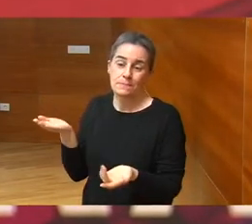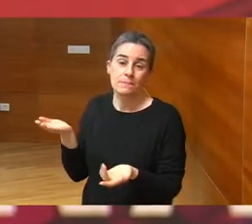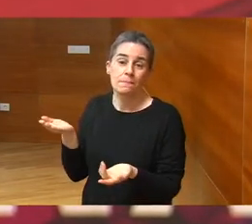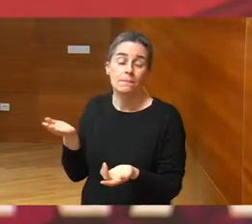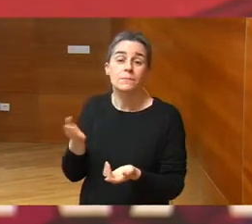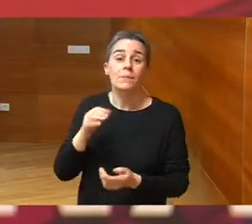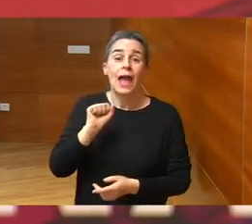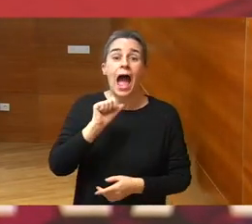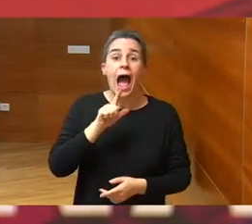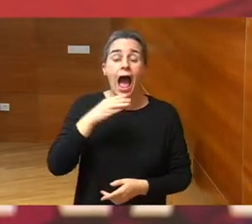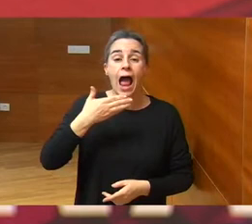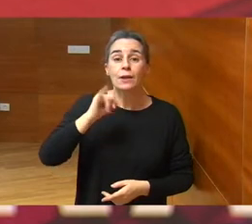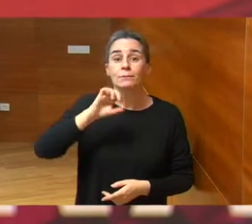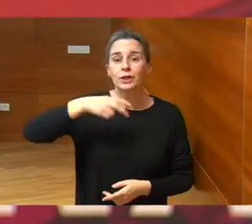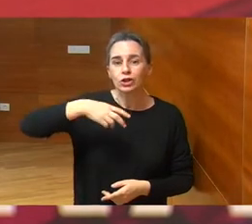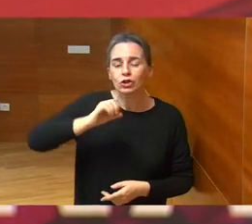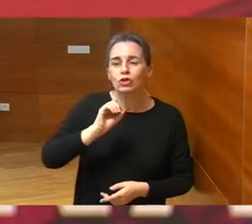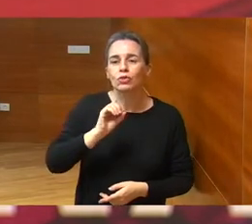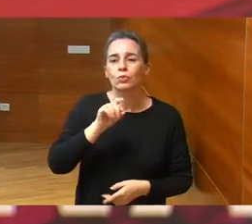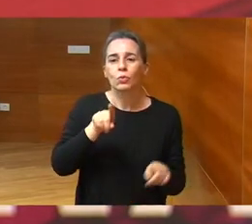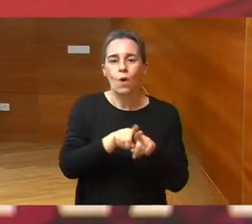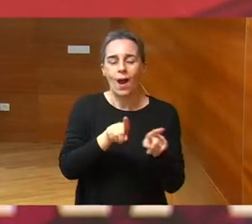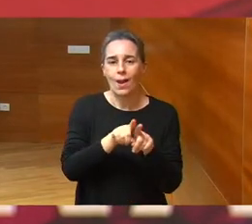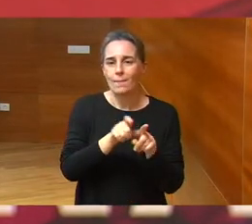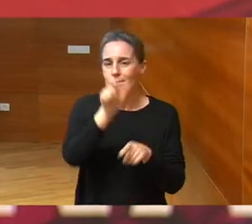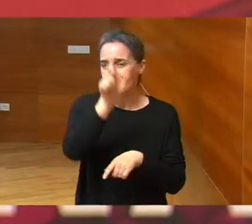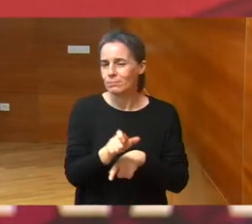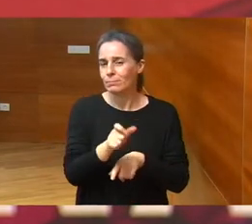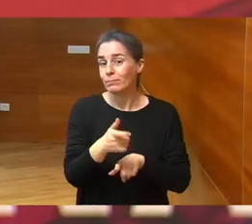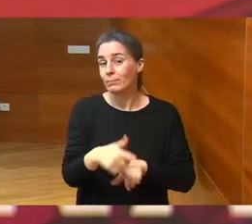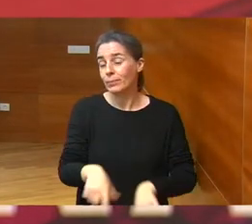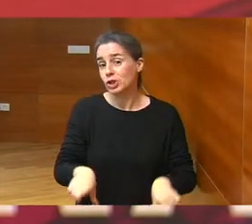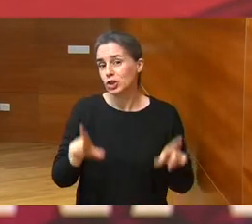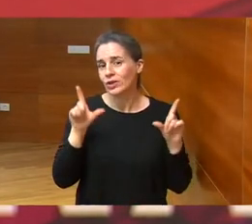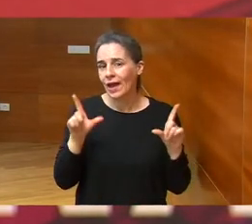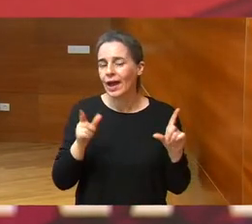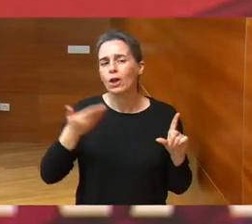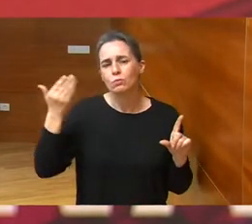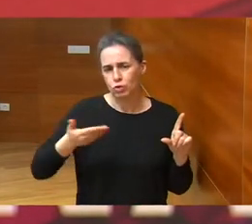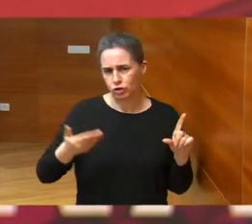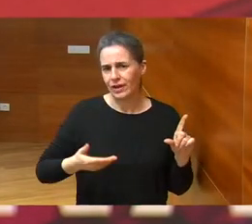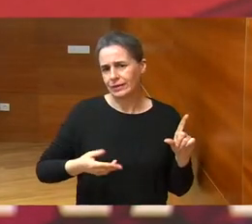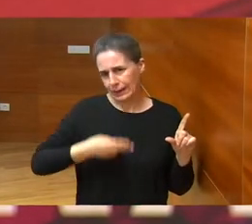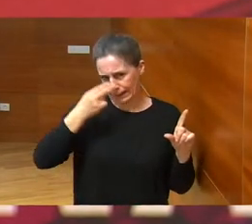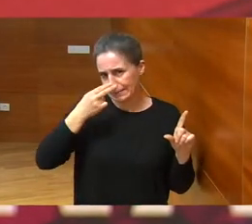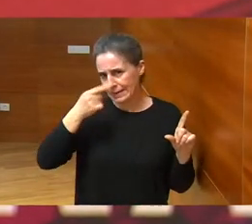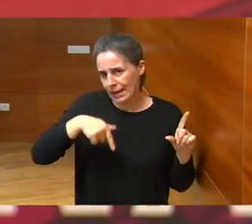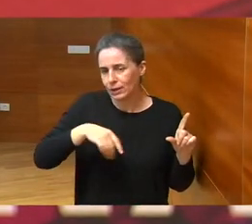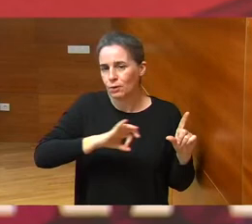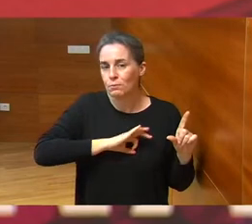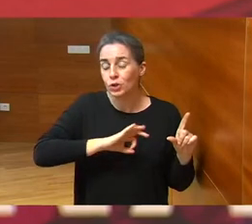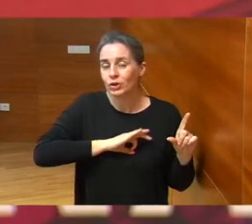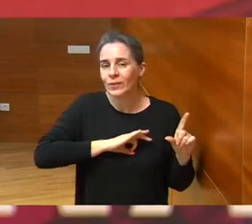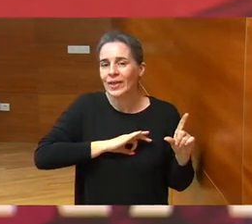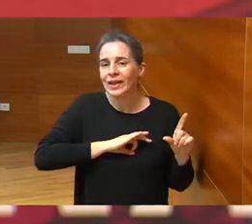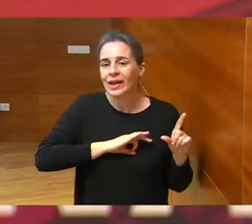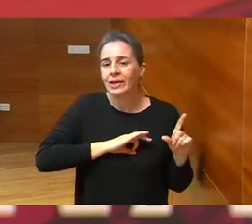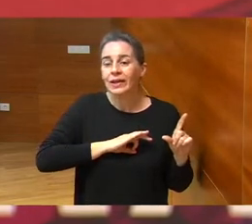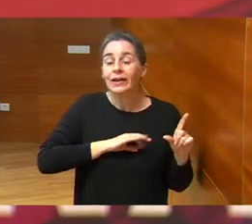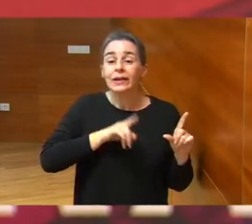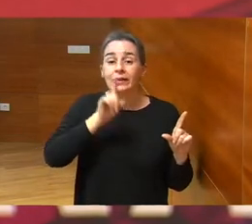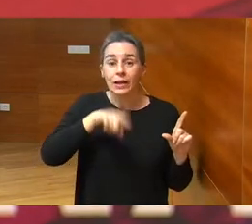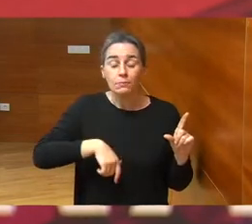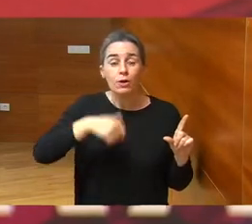al vino fue un personaje muy importante interesante en pontevedra y también